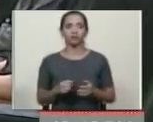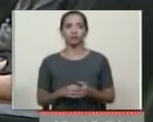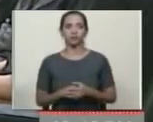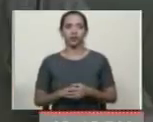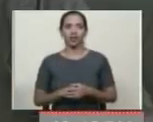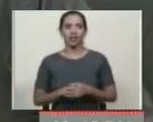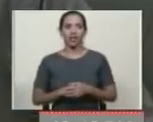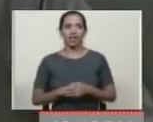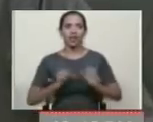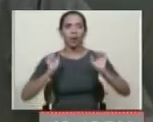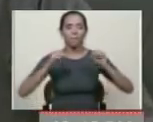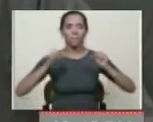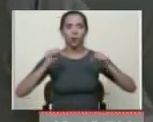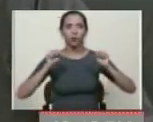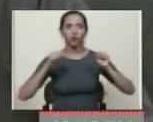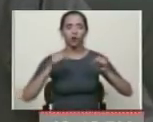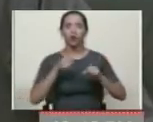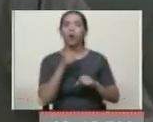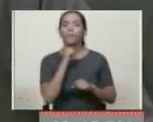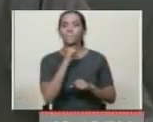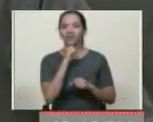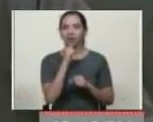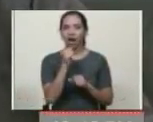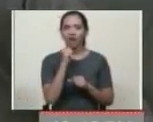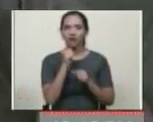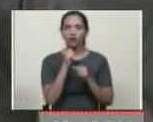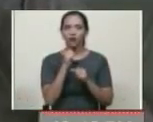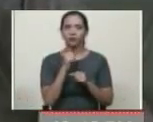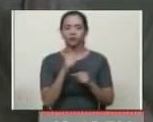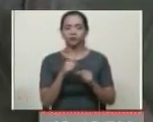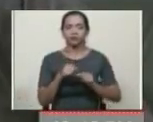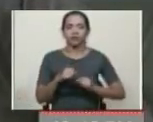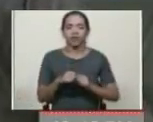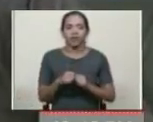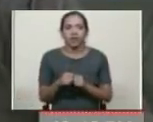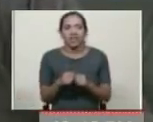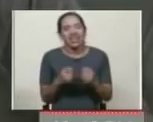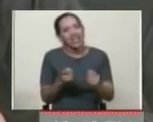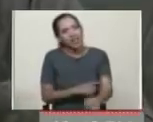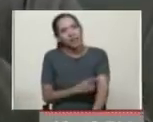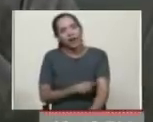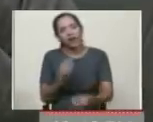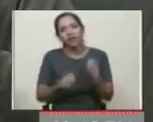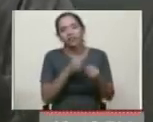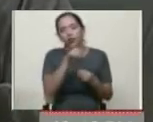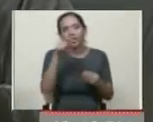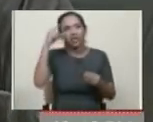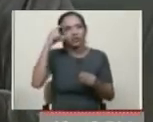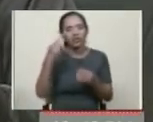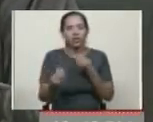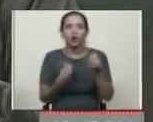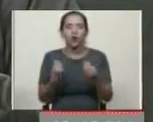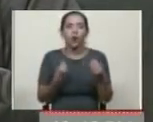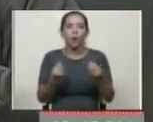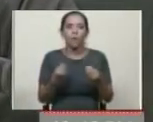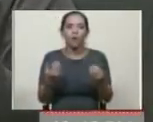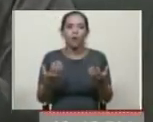motorizados con los altavoces, con los megáfonos, exactamente. Pero, por ejemplo, hermano, ¿qué hicieron ustedes esos días? ¿Cómo lograron ustedes? O sea,